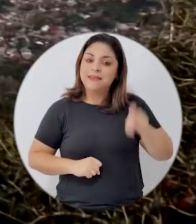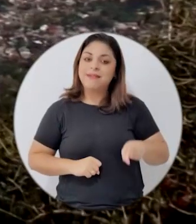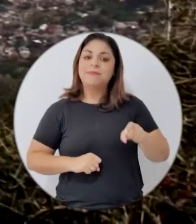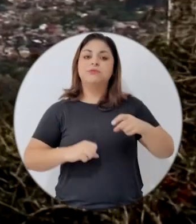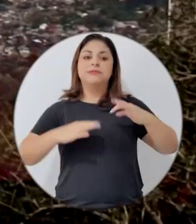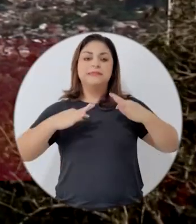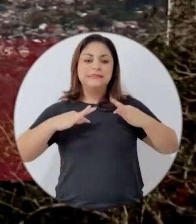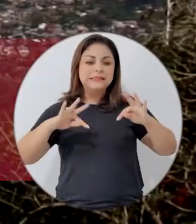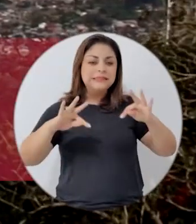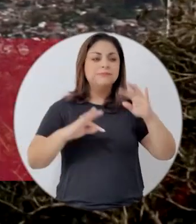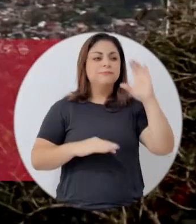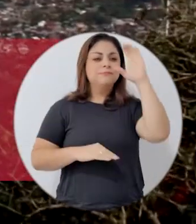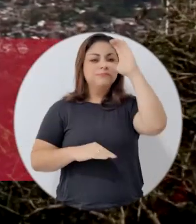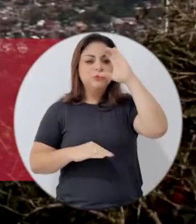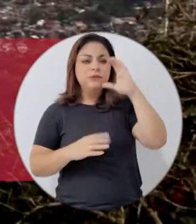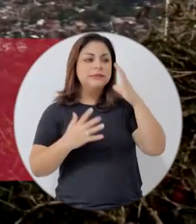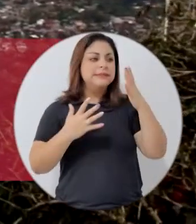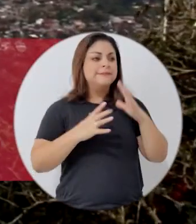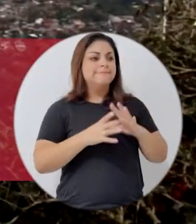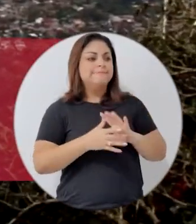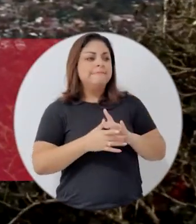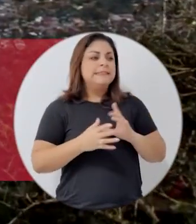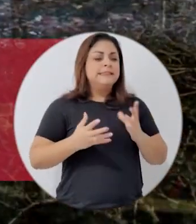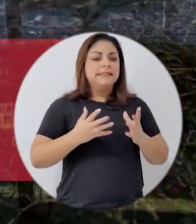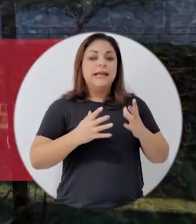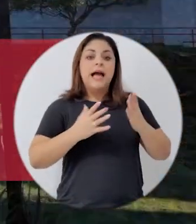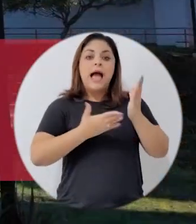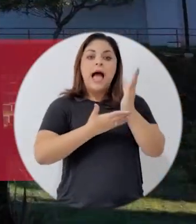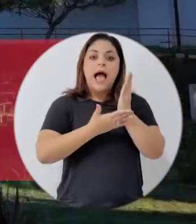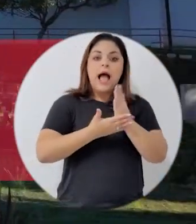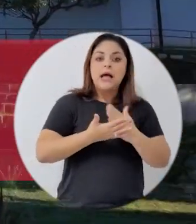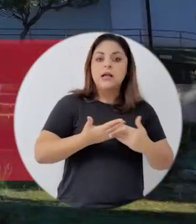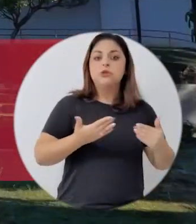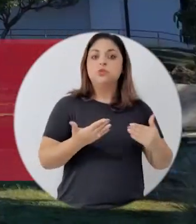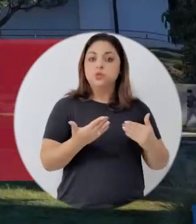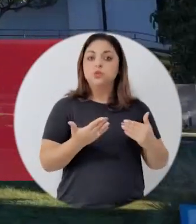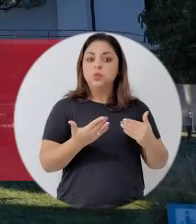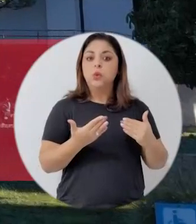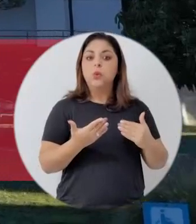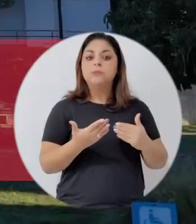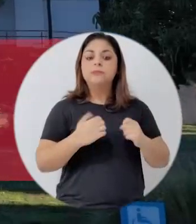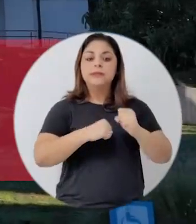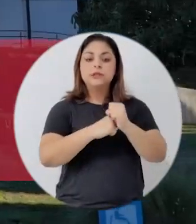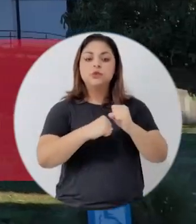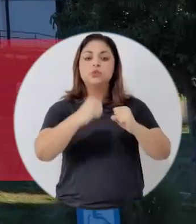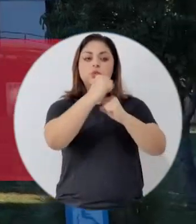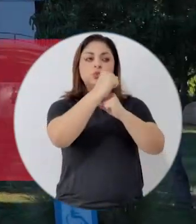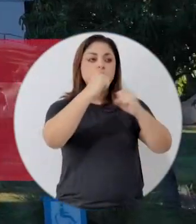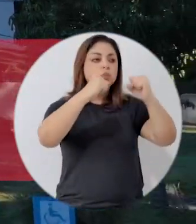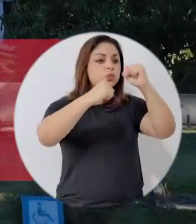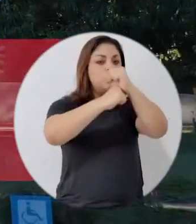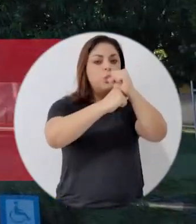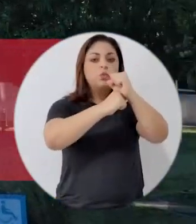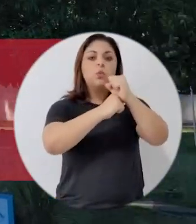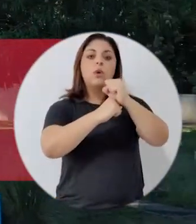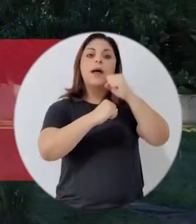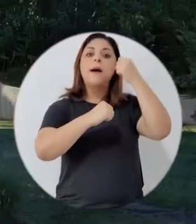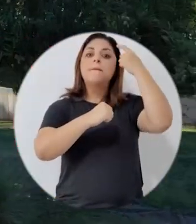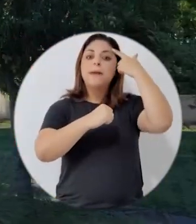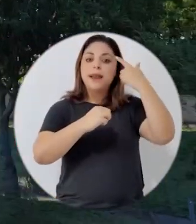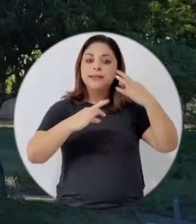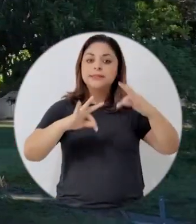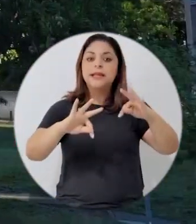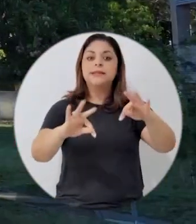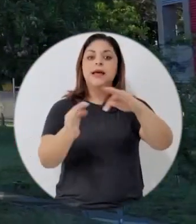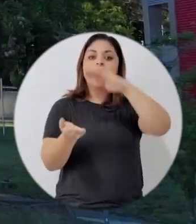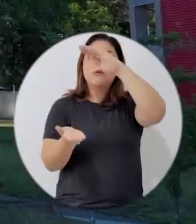compensar. Básicamente buscamos estructuras autorizadas para, como se dice popularmente, para pecar y